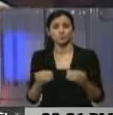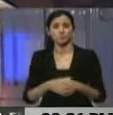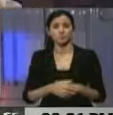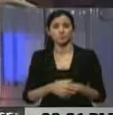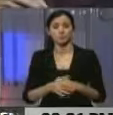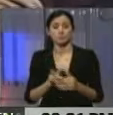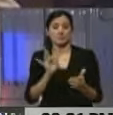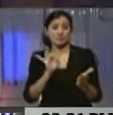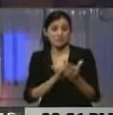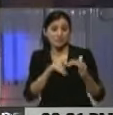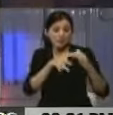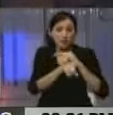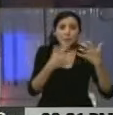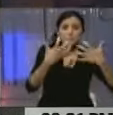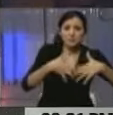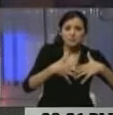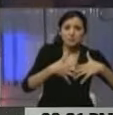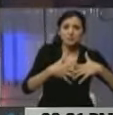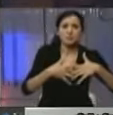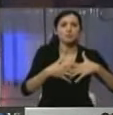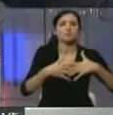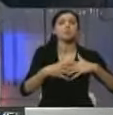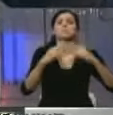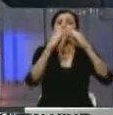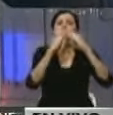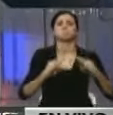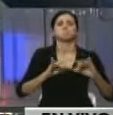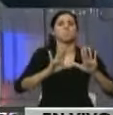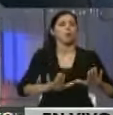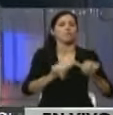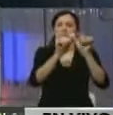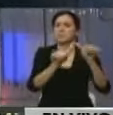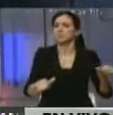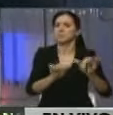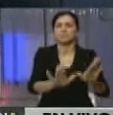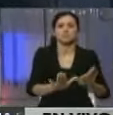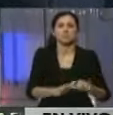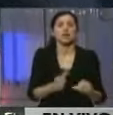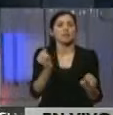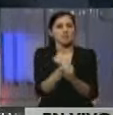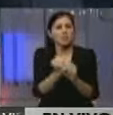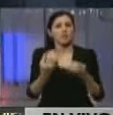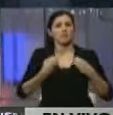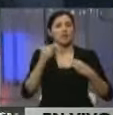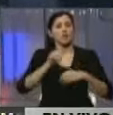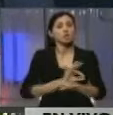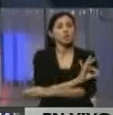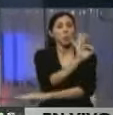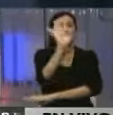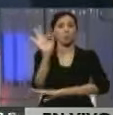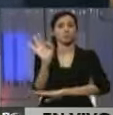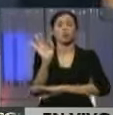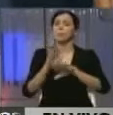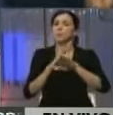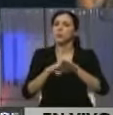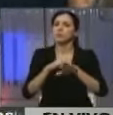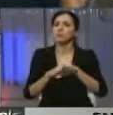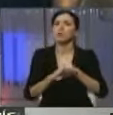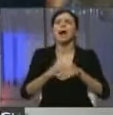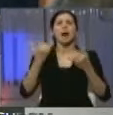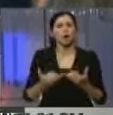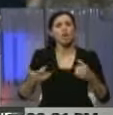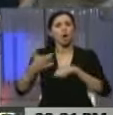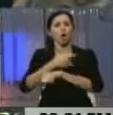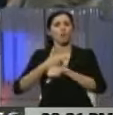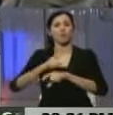Llegan a la planta y ponen su carpa y a vivir, a dormir y a trabajar allí las 24 horas, porque vamos a gobernar